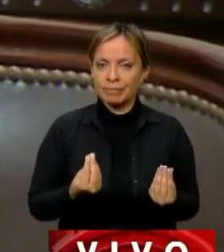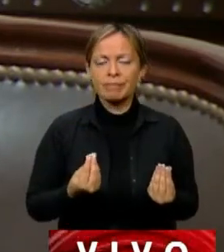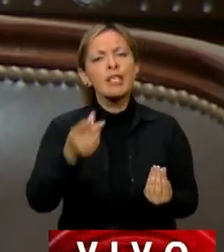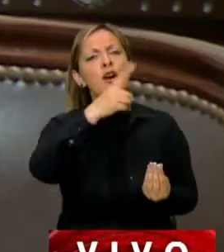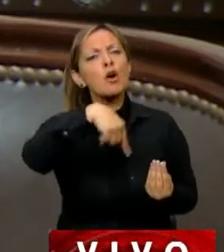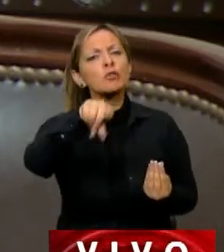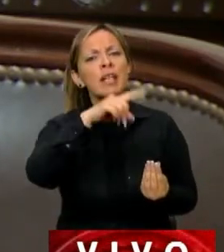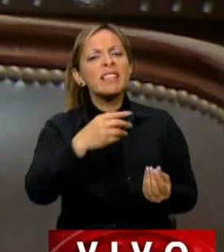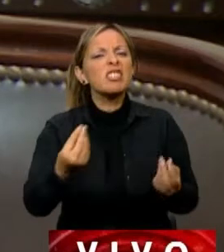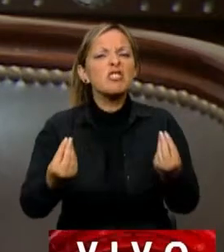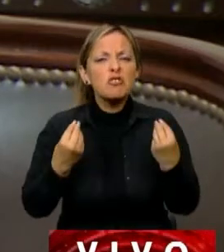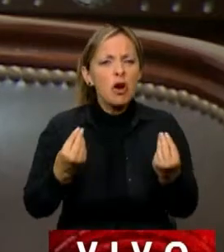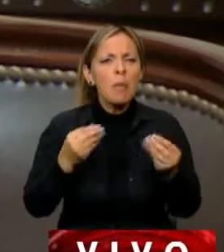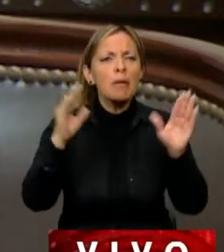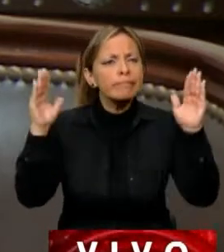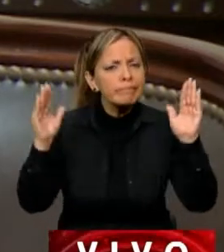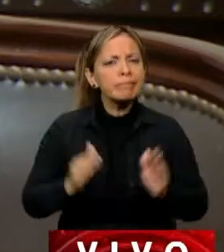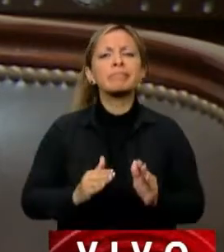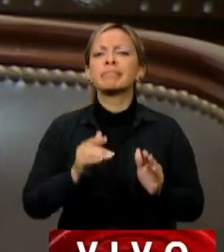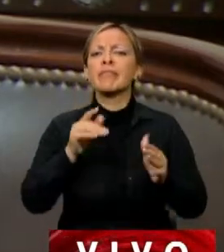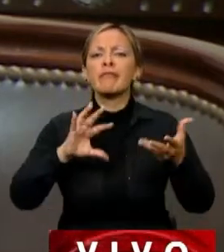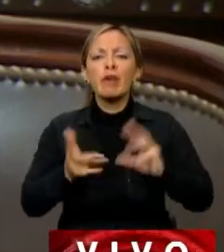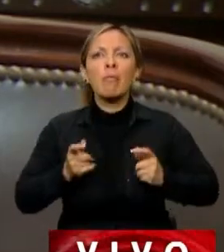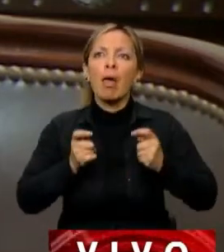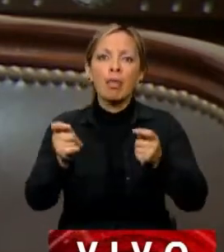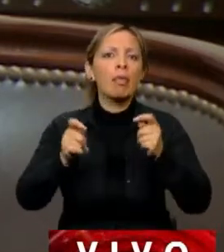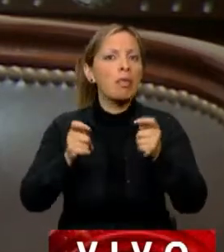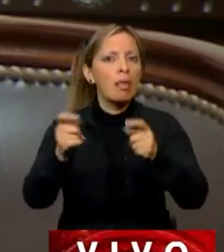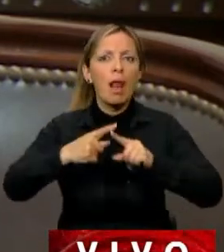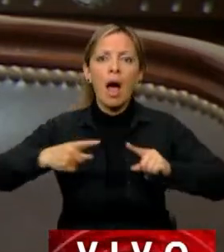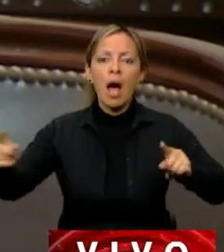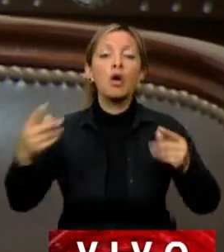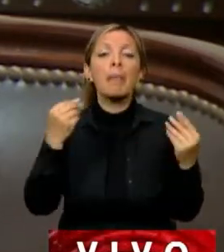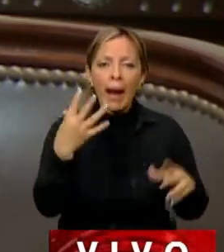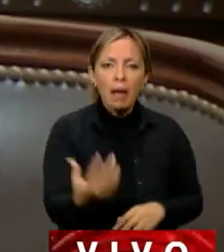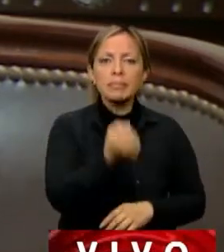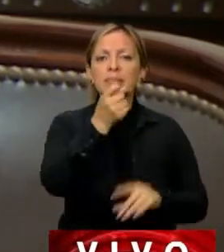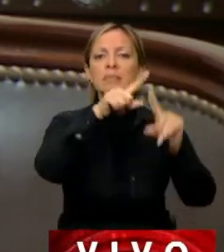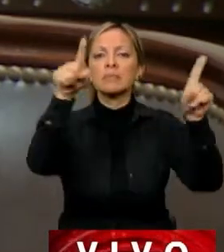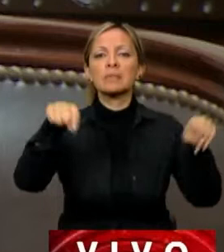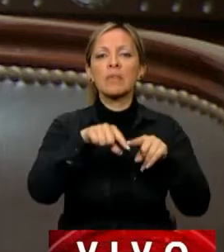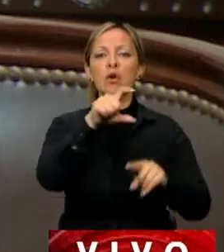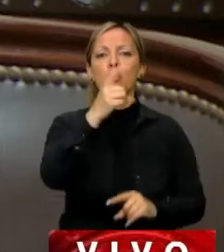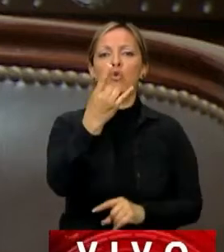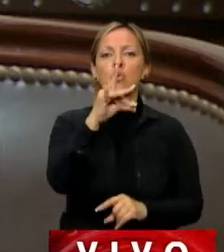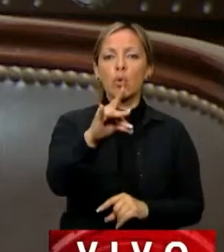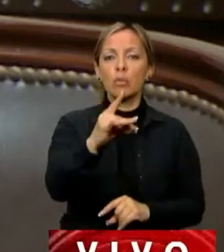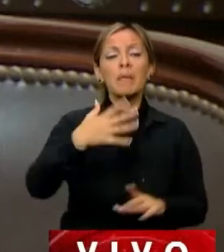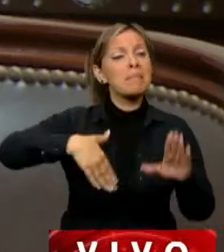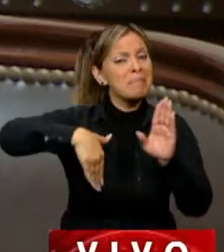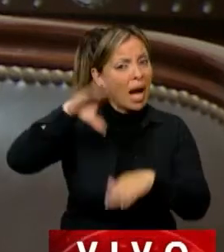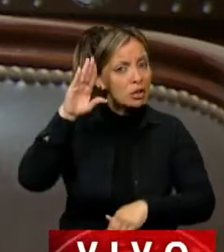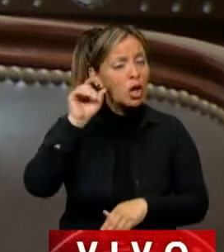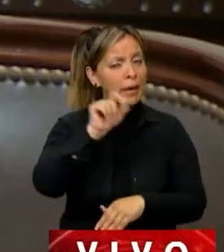a desburocratizar el sistema para acceder al CUD, que en la mayoría de los casos